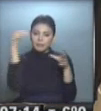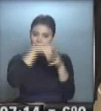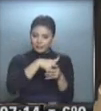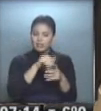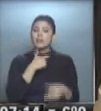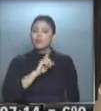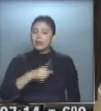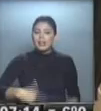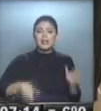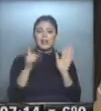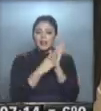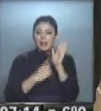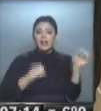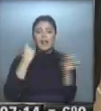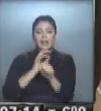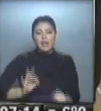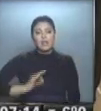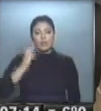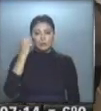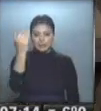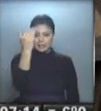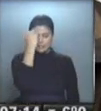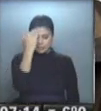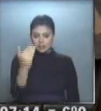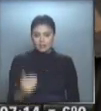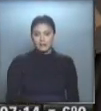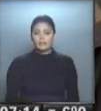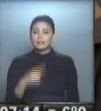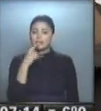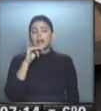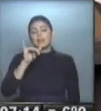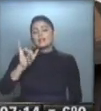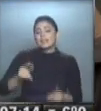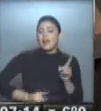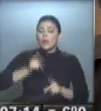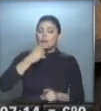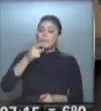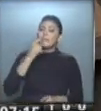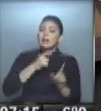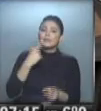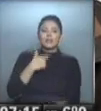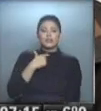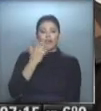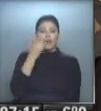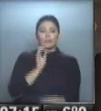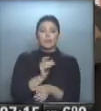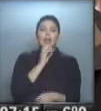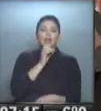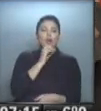aplicación de la norma hasta el año 2015. A pesar de que sí, alguna gente crea que a nosotros nos causa gracia tomar el